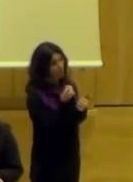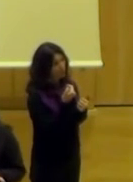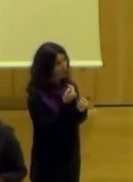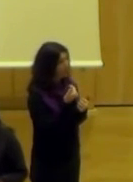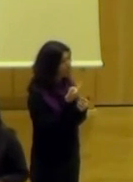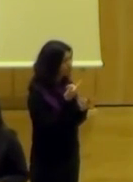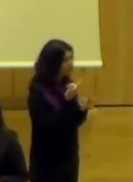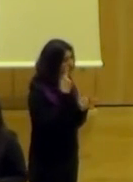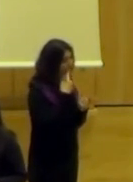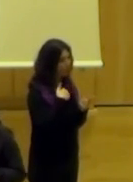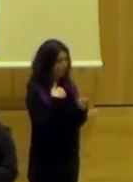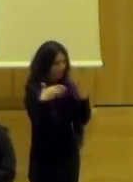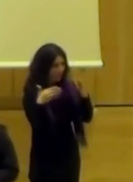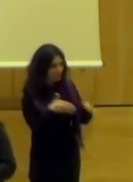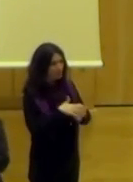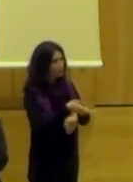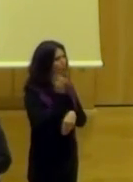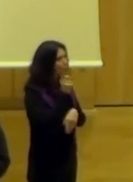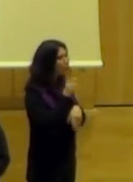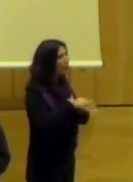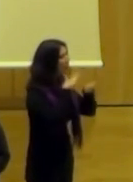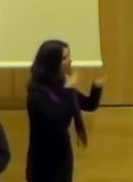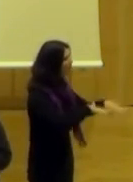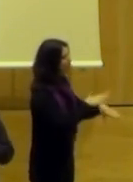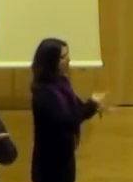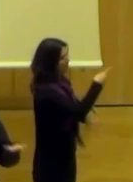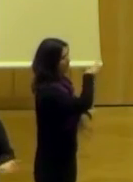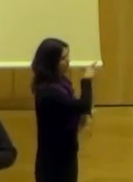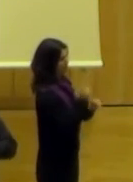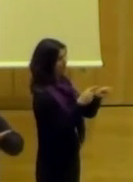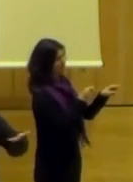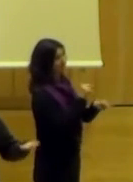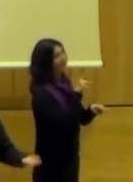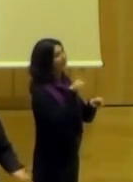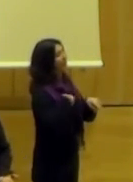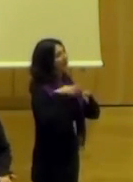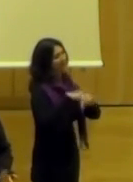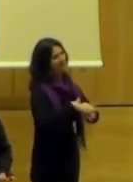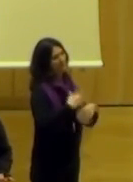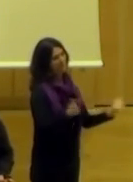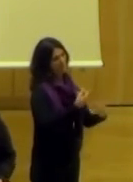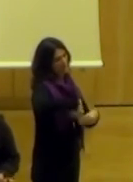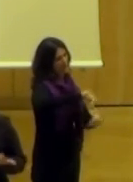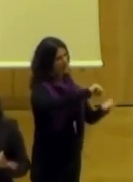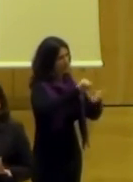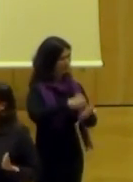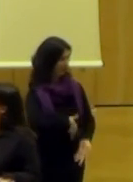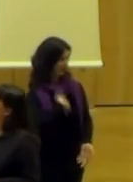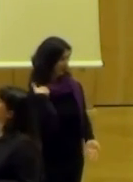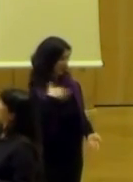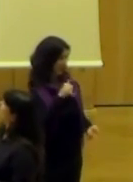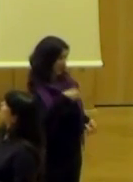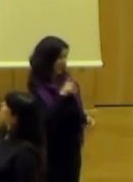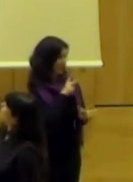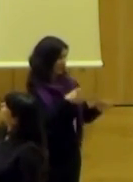nuestra intervención no es únicamente a favor de la población inmigrante, sino a favor de la ciudadanía en general y